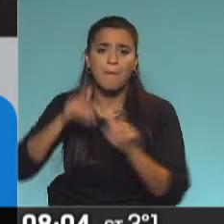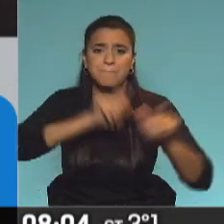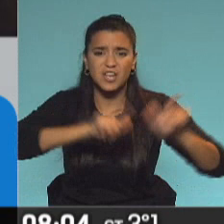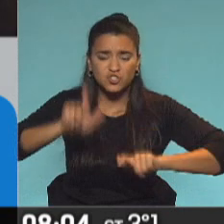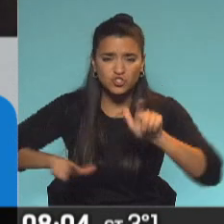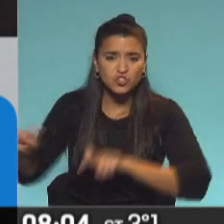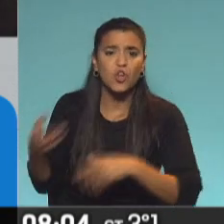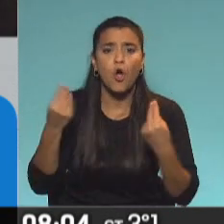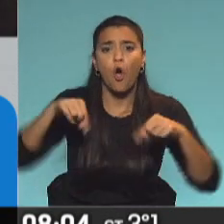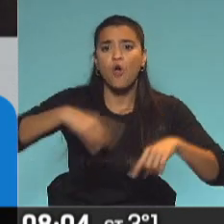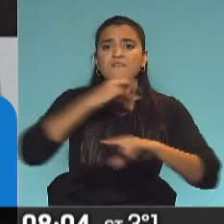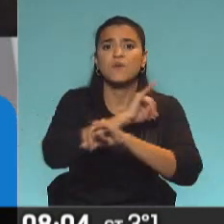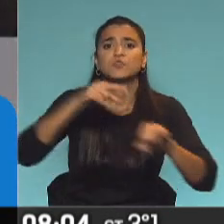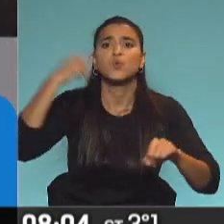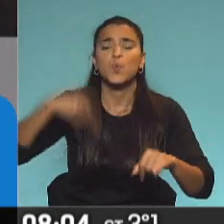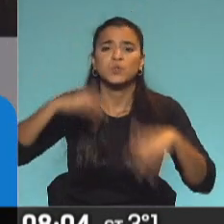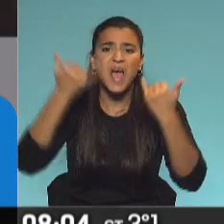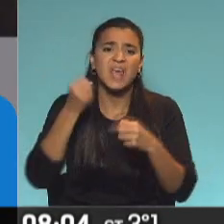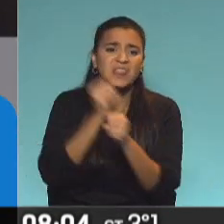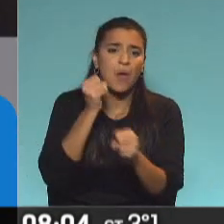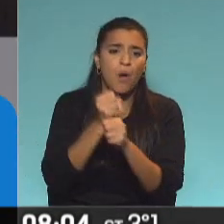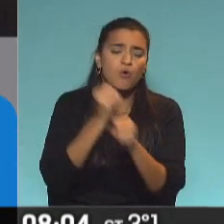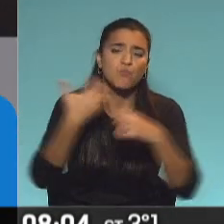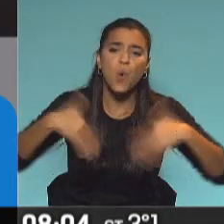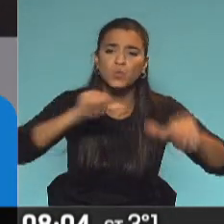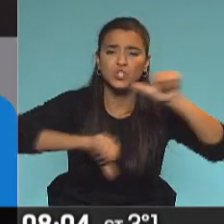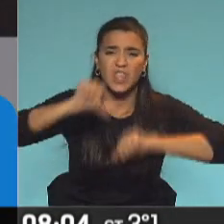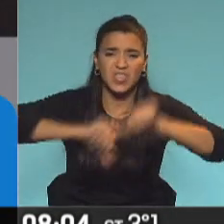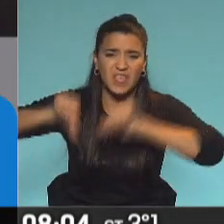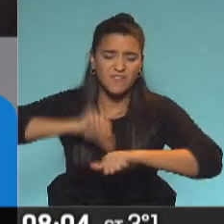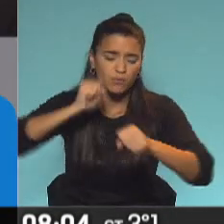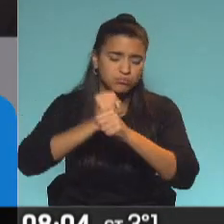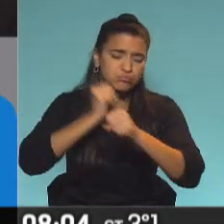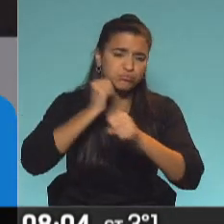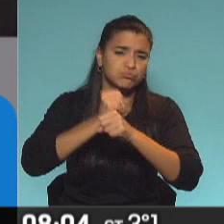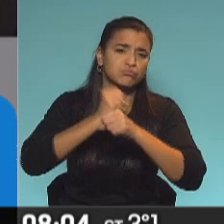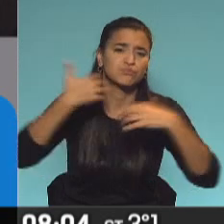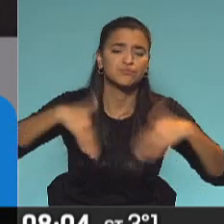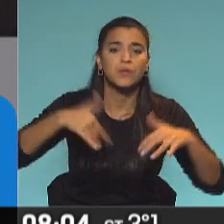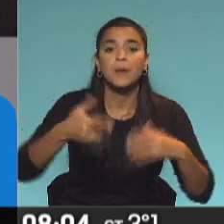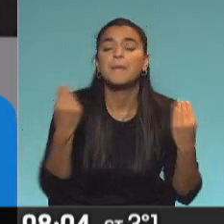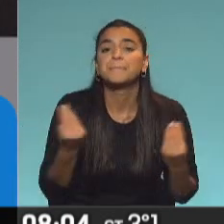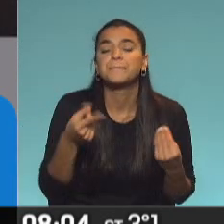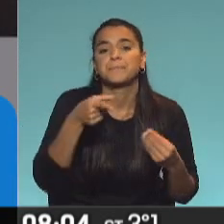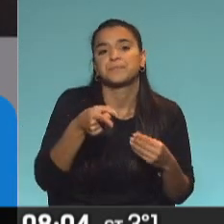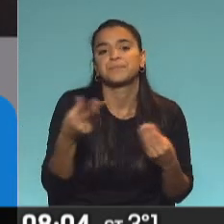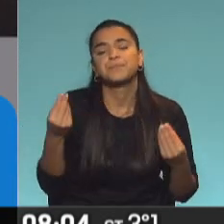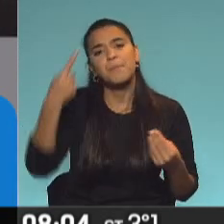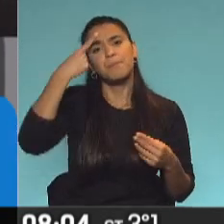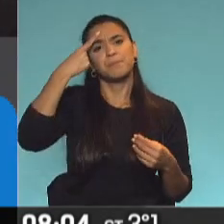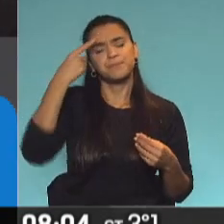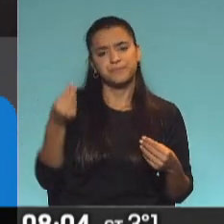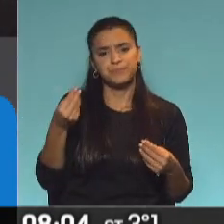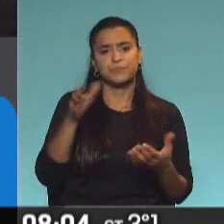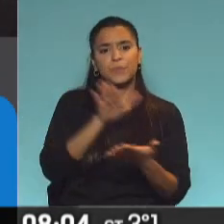humanos, la información que hoy llega desde Rusia, el trabajo de un montón de científicos. Digo, ¿qué se pueden ponerse a pensar en